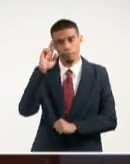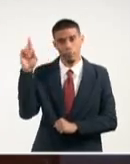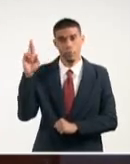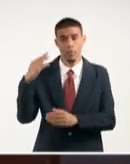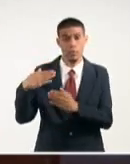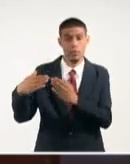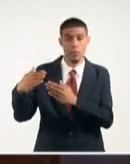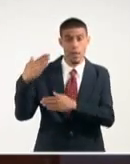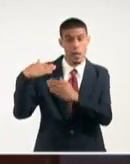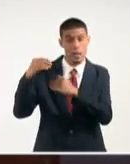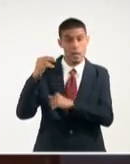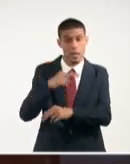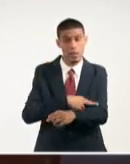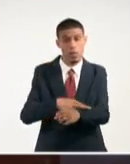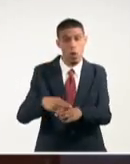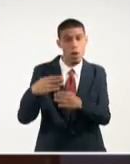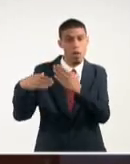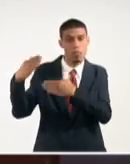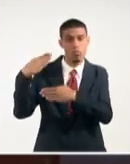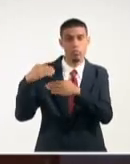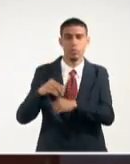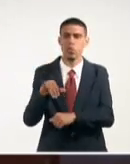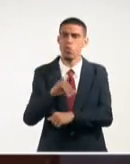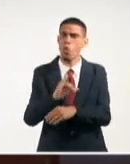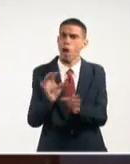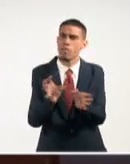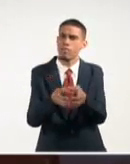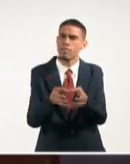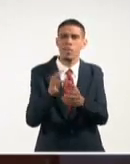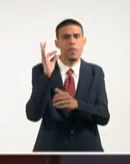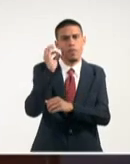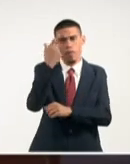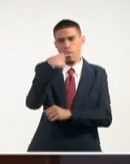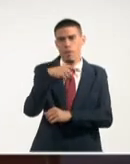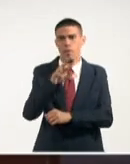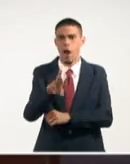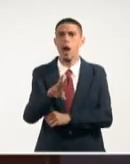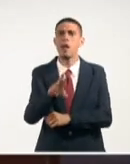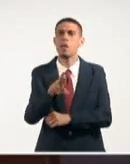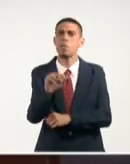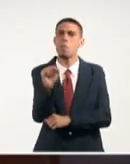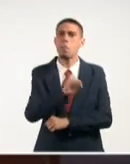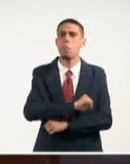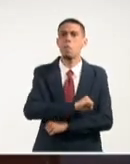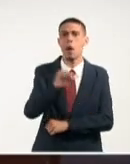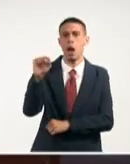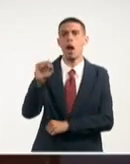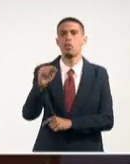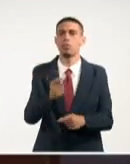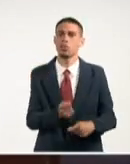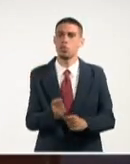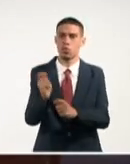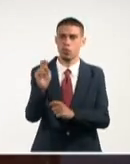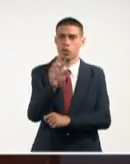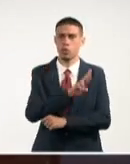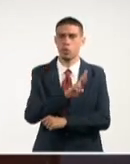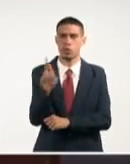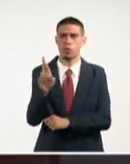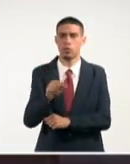rebelde, emergió libre, hermosa, pujante, invencible, la patria